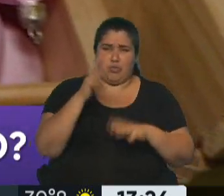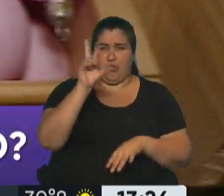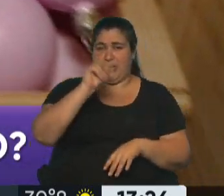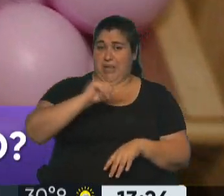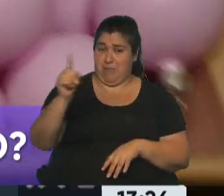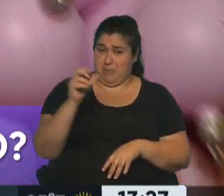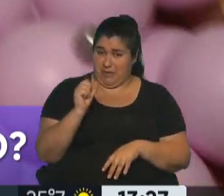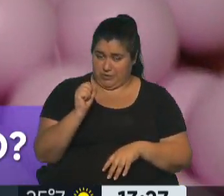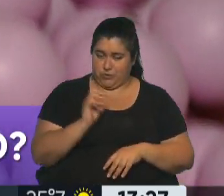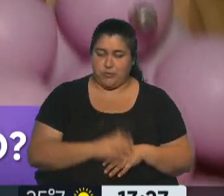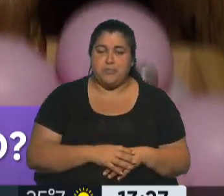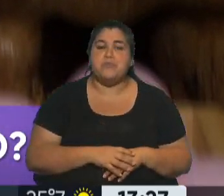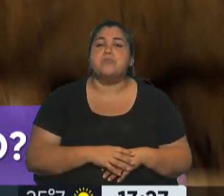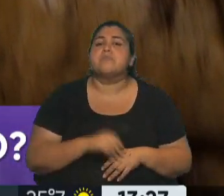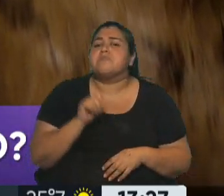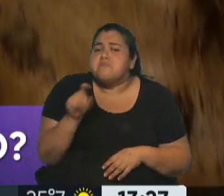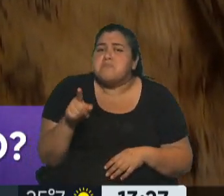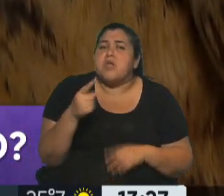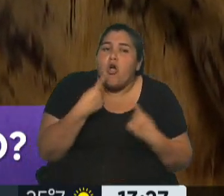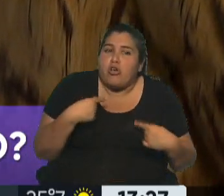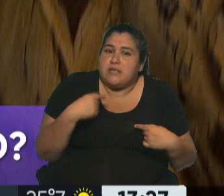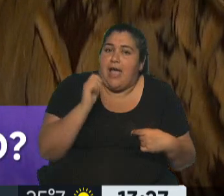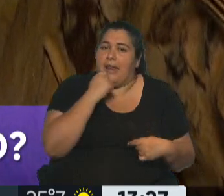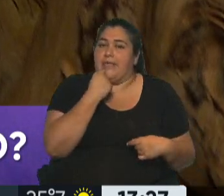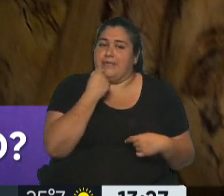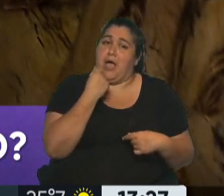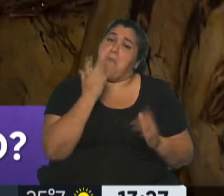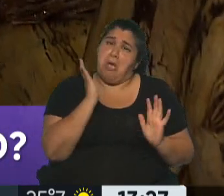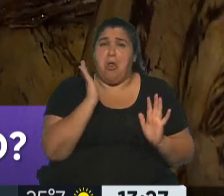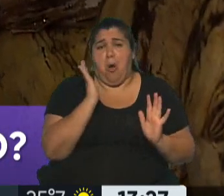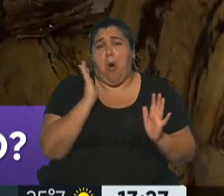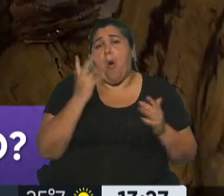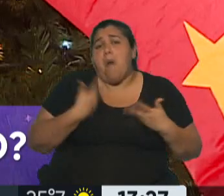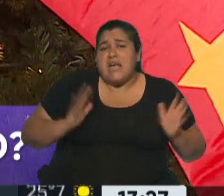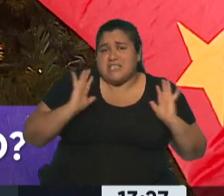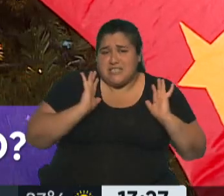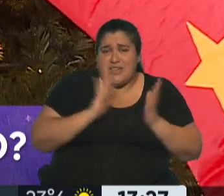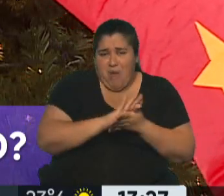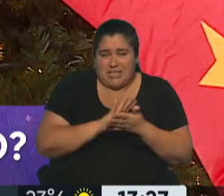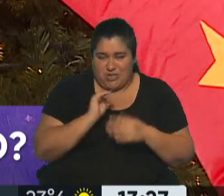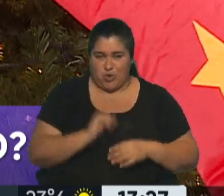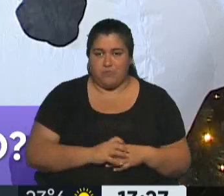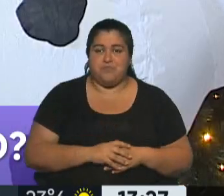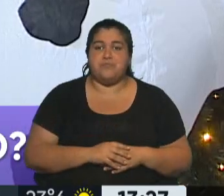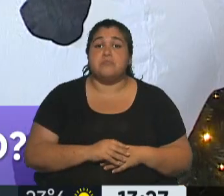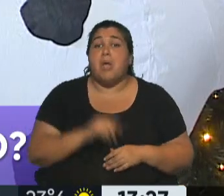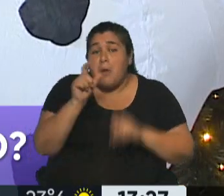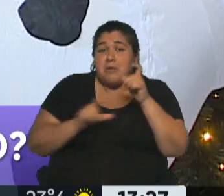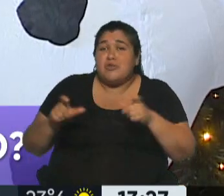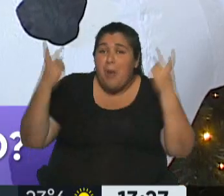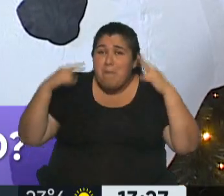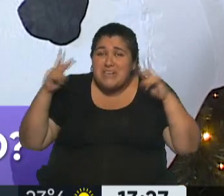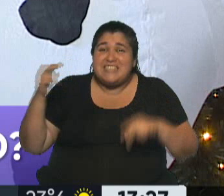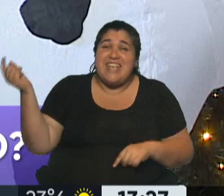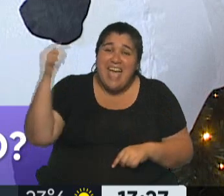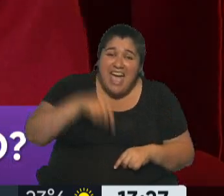pesos un arbolito, digamos, para hacerlo con, o sea, lindo, pero en un tamaño estándar. Exactamente, un nakampo. También la gente viene a pasear, no solo a comprar, viene a traerle